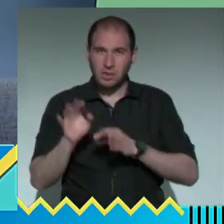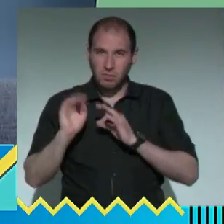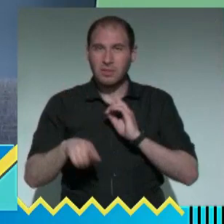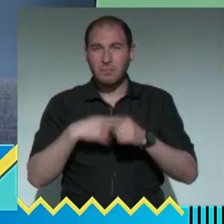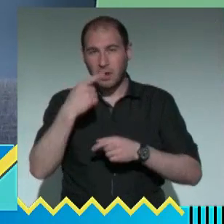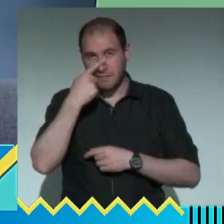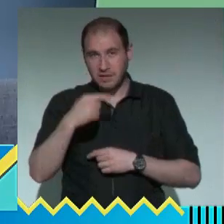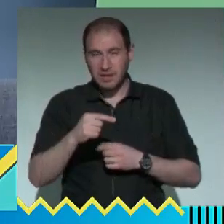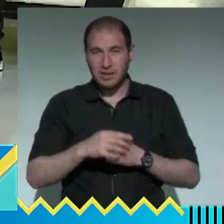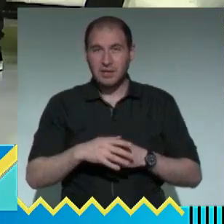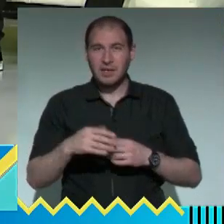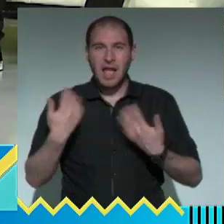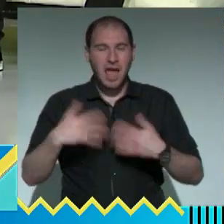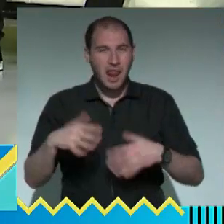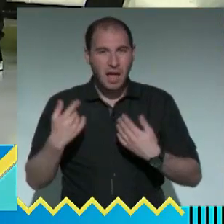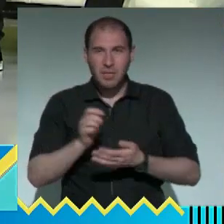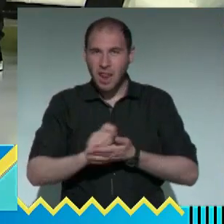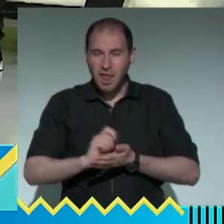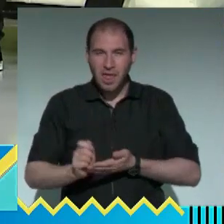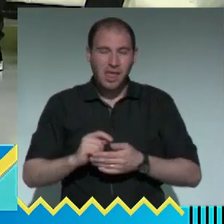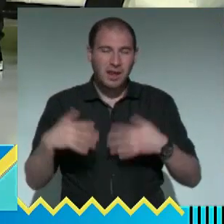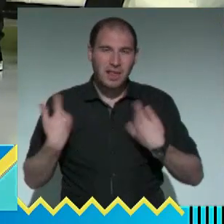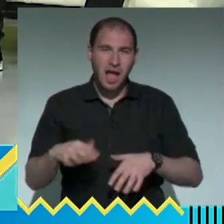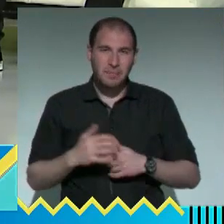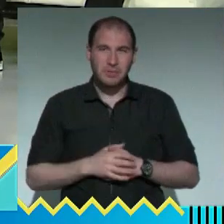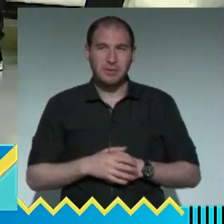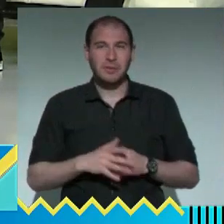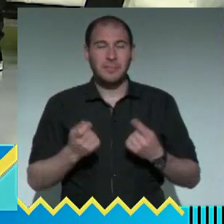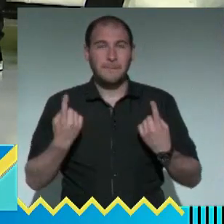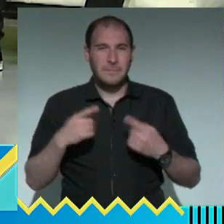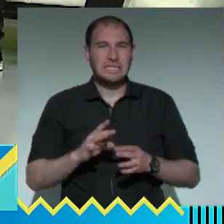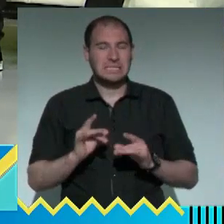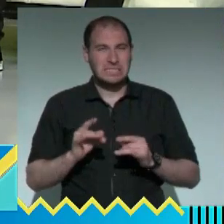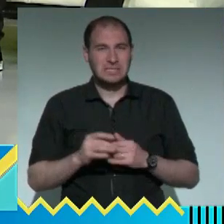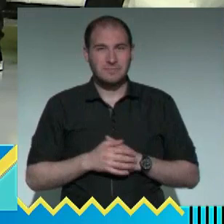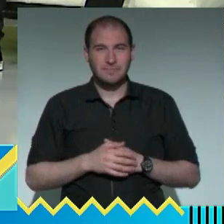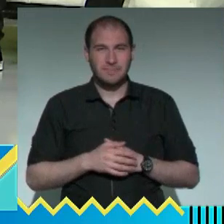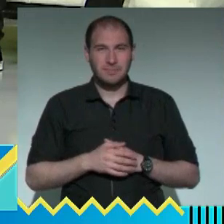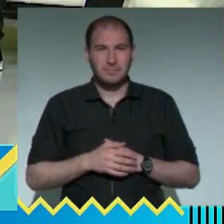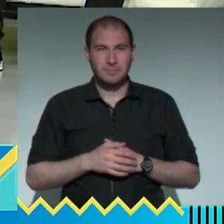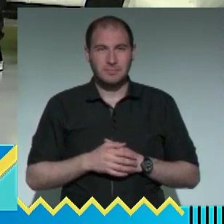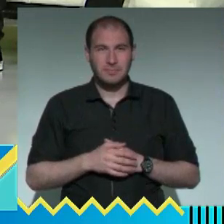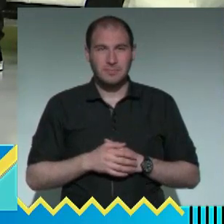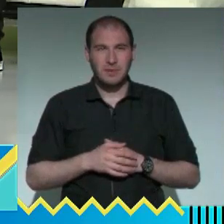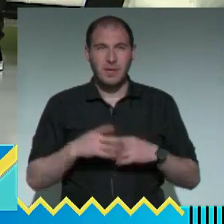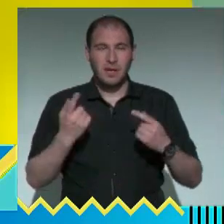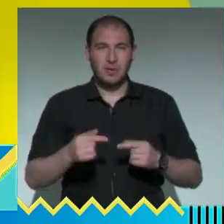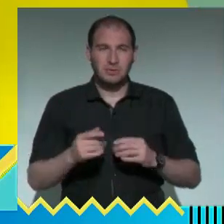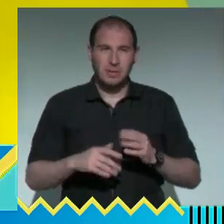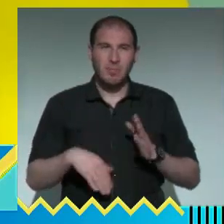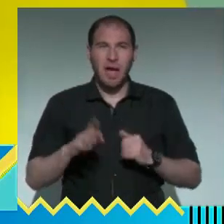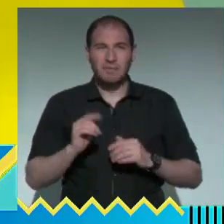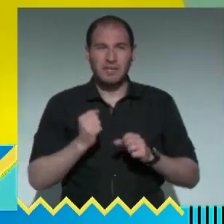música a lo último. Y le salían rapidísimo las letras, ¿viste? Como que salían así, pero le costaba. No era uno de sus mayores por